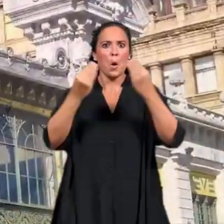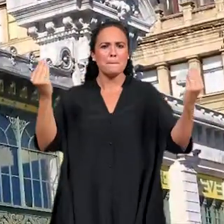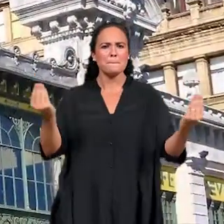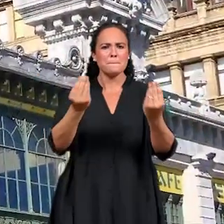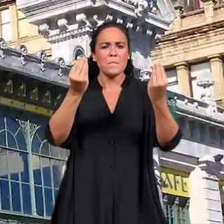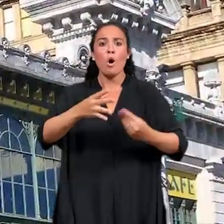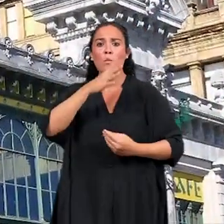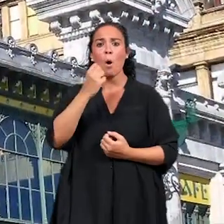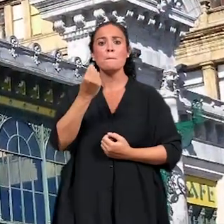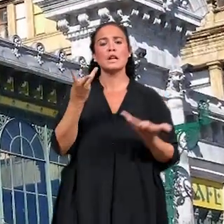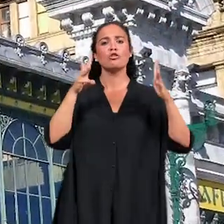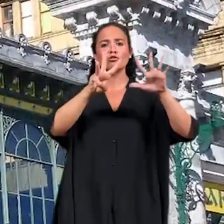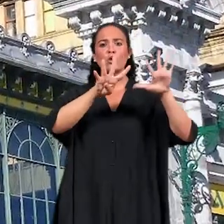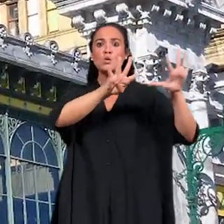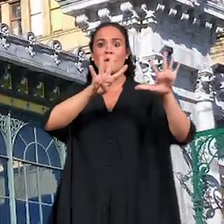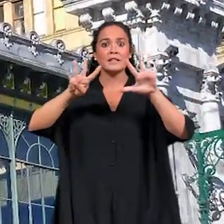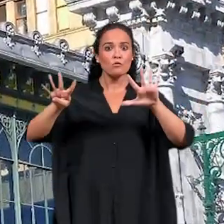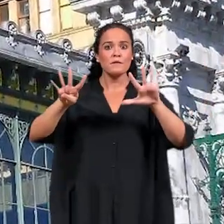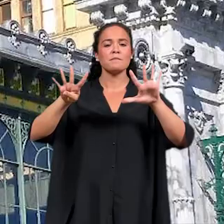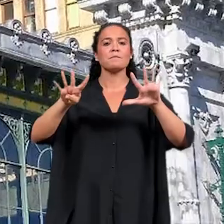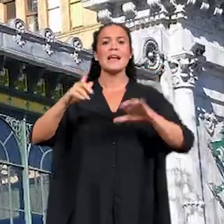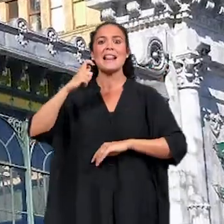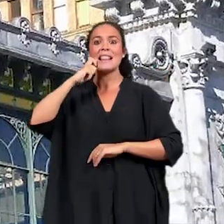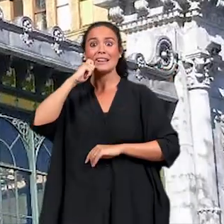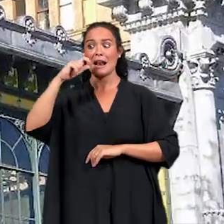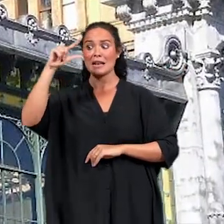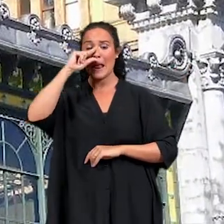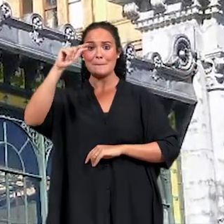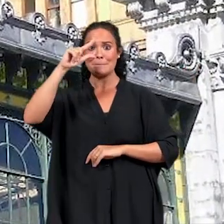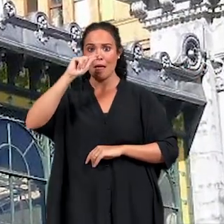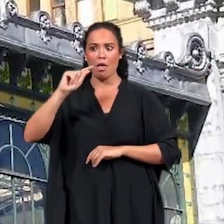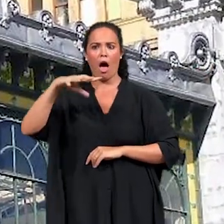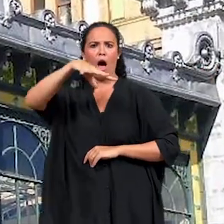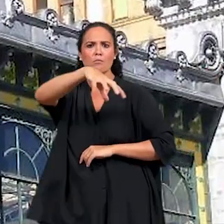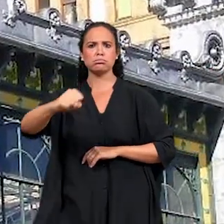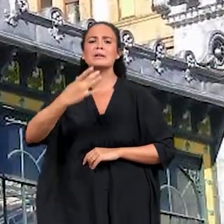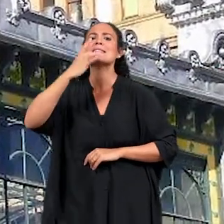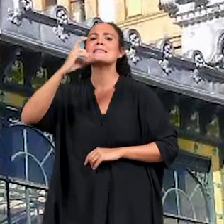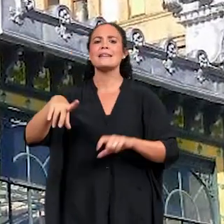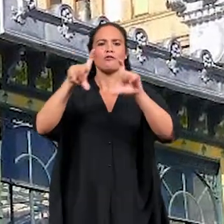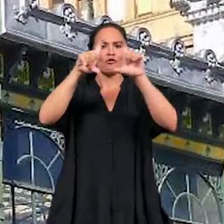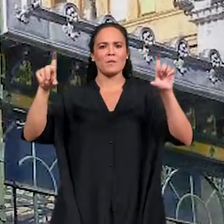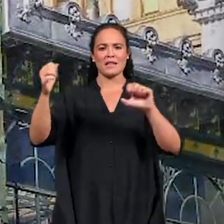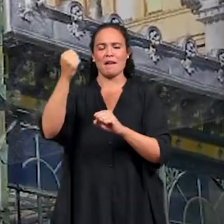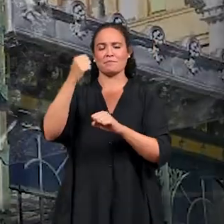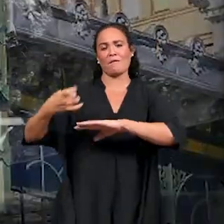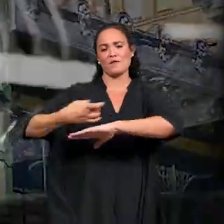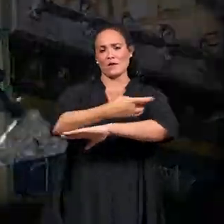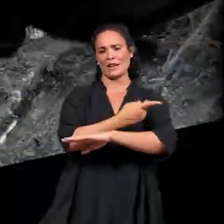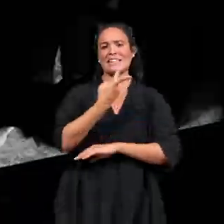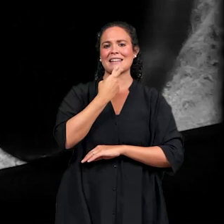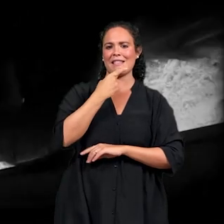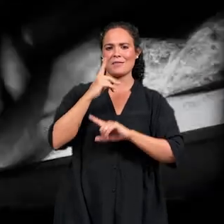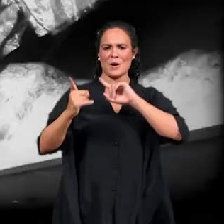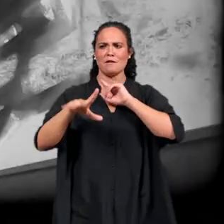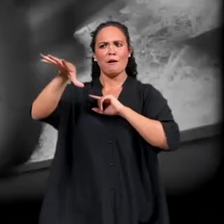cuando, en 1899, las líneas de las Arenas y Plencia fueron adquiridas por la Compañía de los Ferrocarriles de Santander a Bilbao.